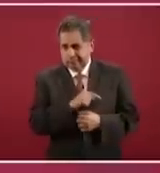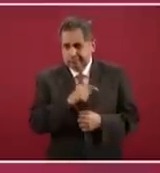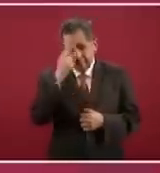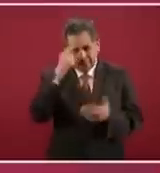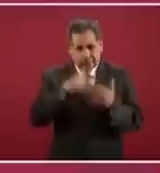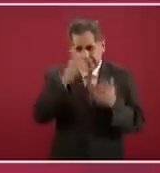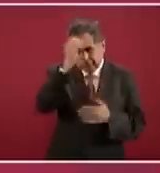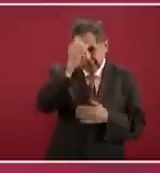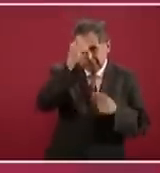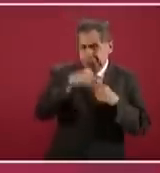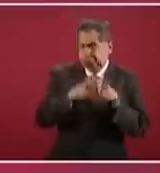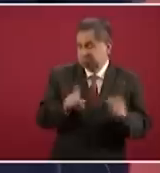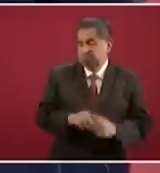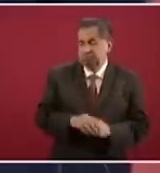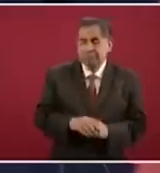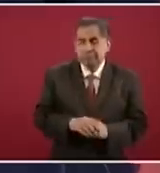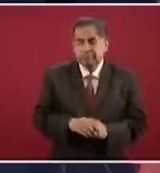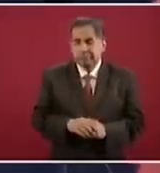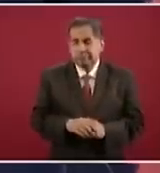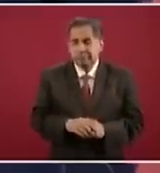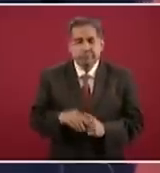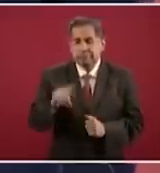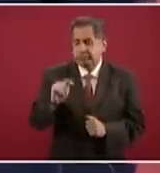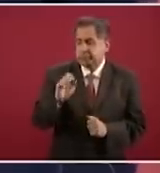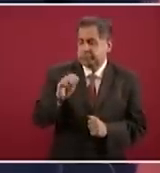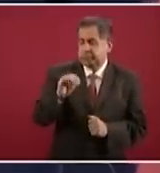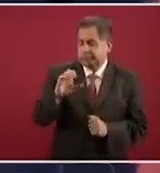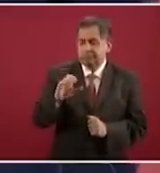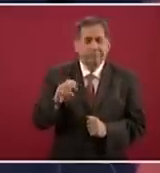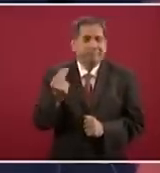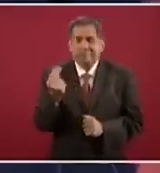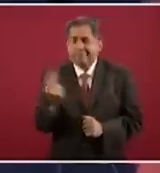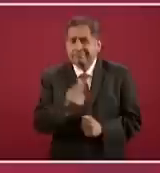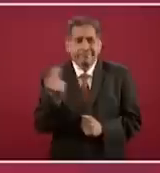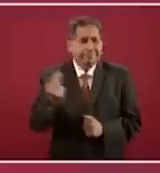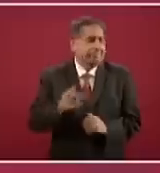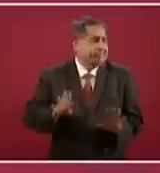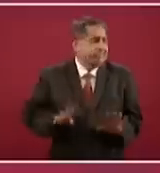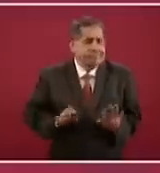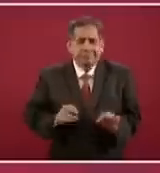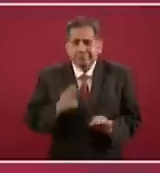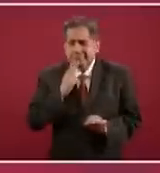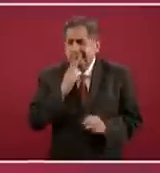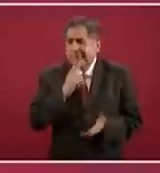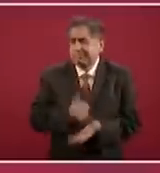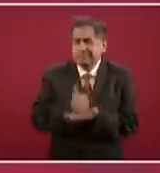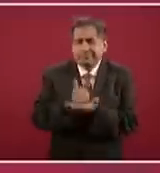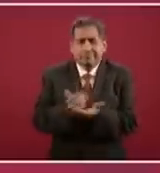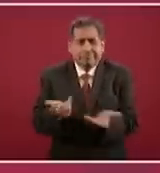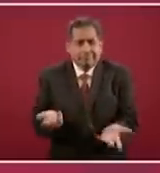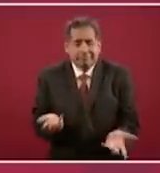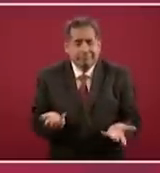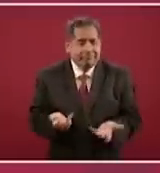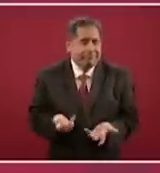opinan distinto. El tratado es necesario, es conveniente, ayuda,